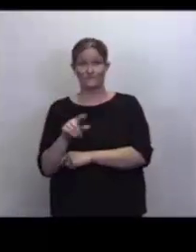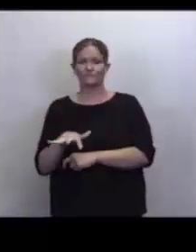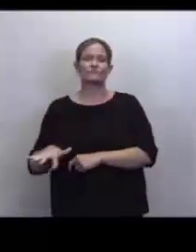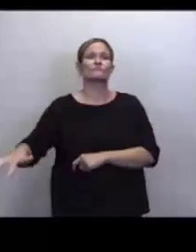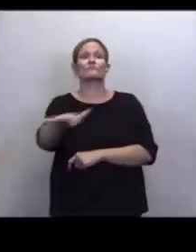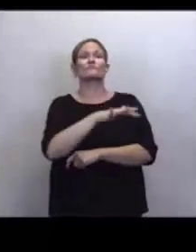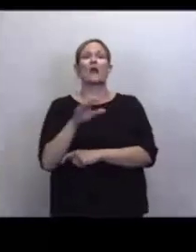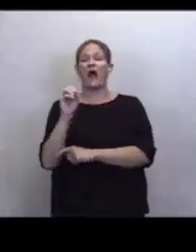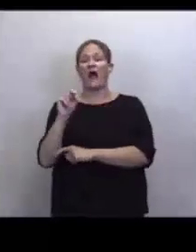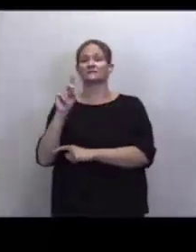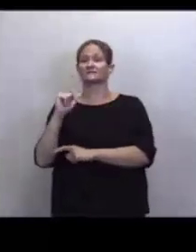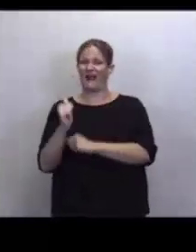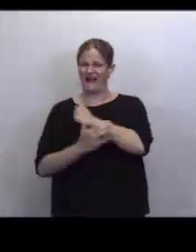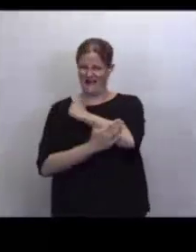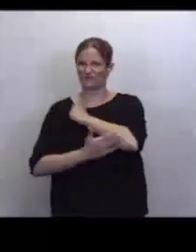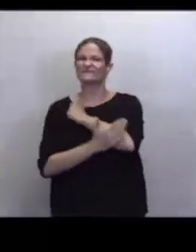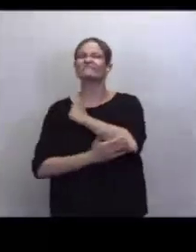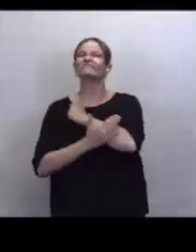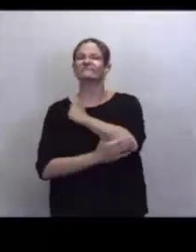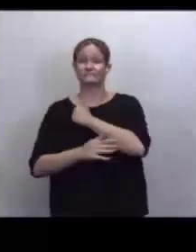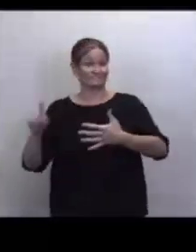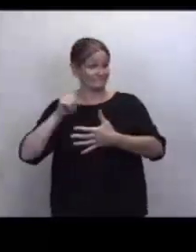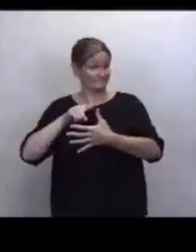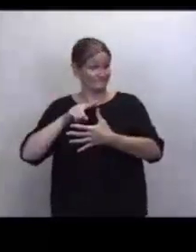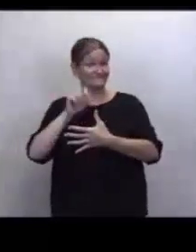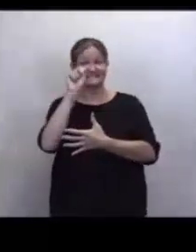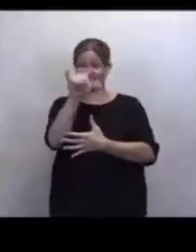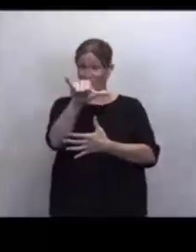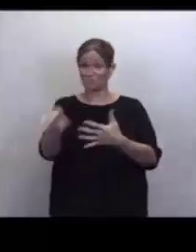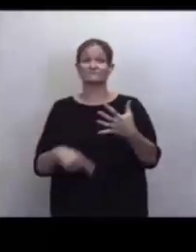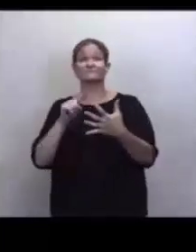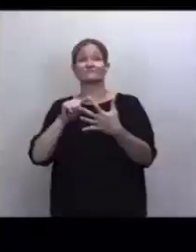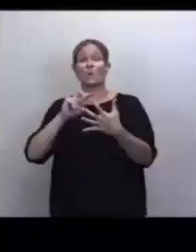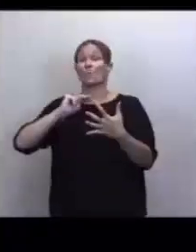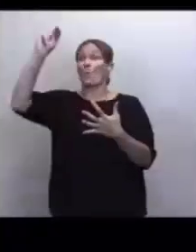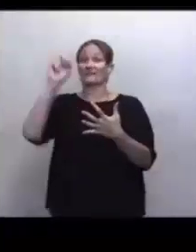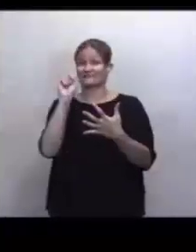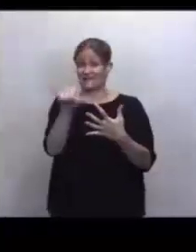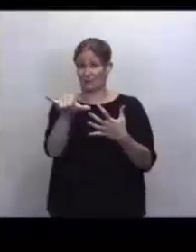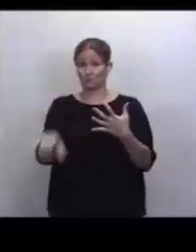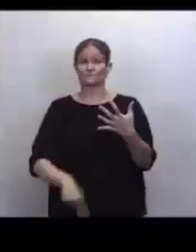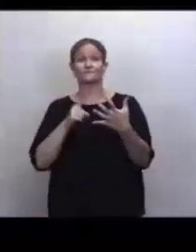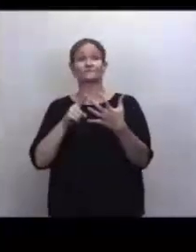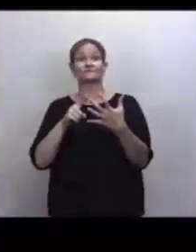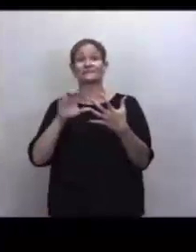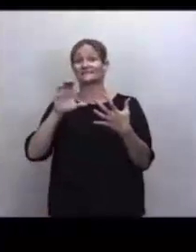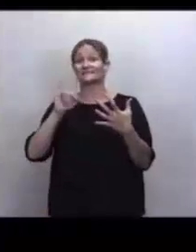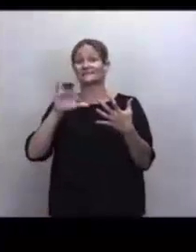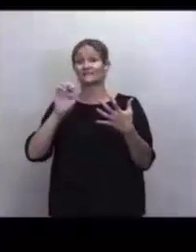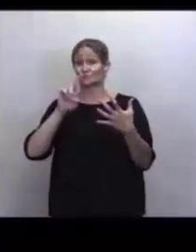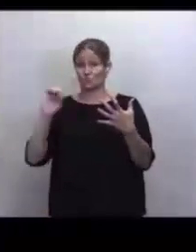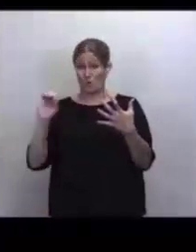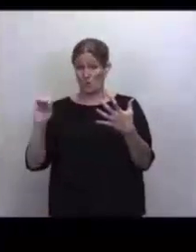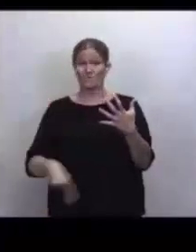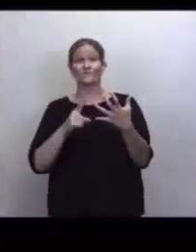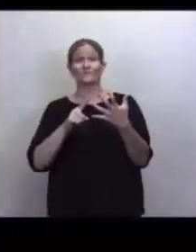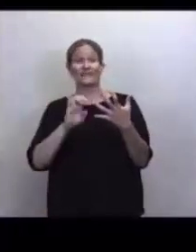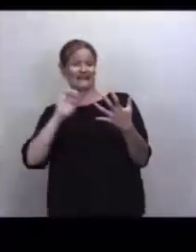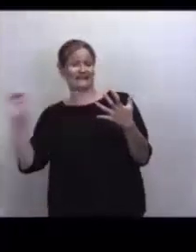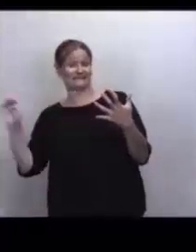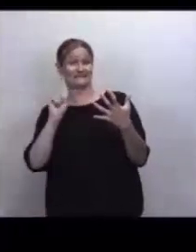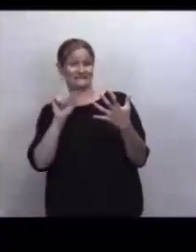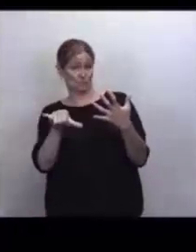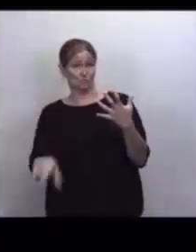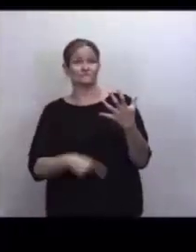La zona del proyecto se encuentra dentro de los municipios de Syracuse, Syracuse Norte, Cicero, Syracuse Este y DeWitt